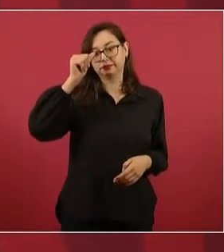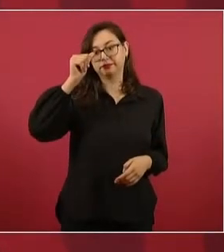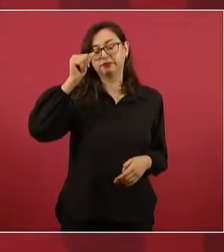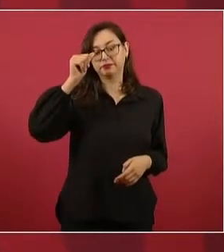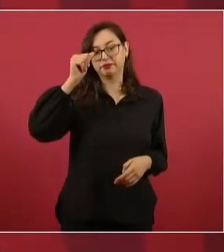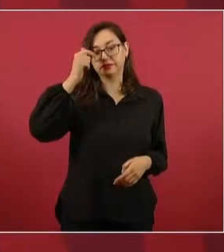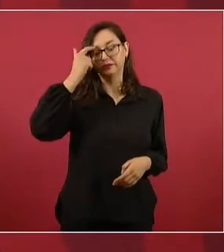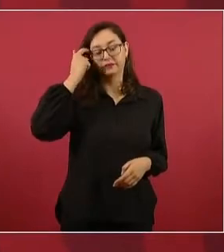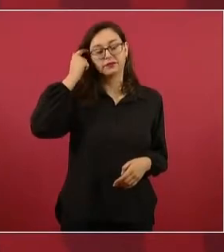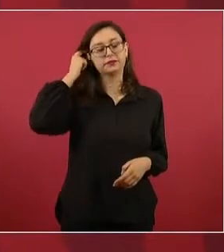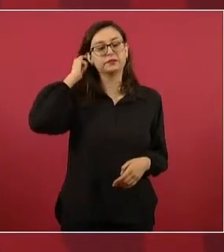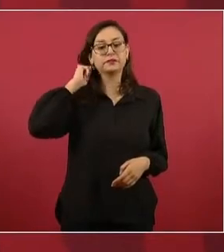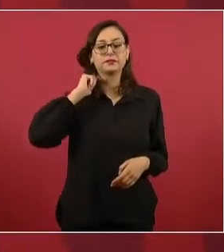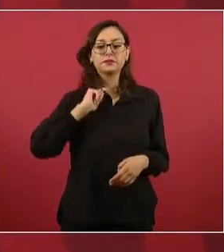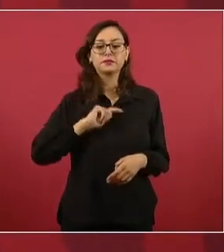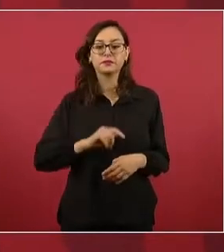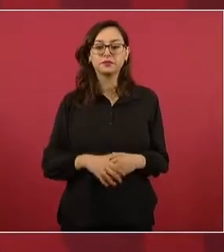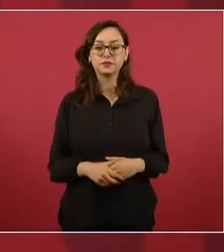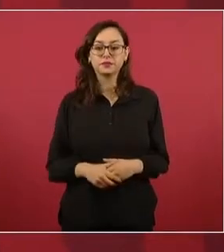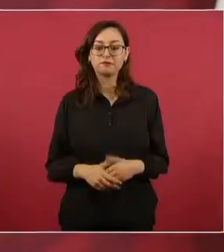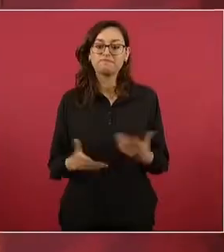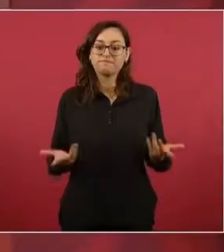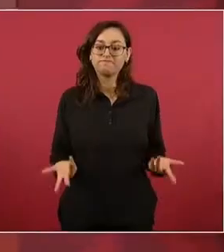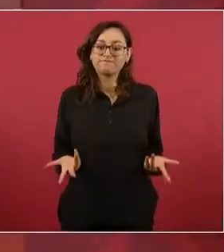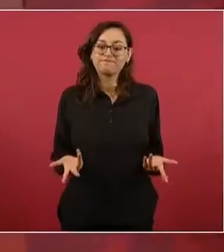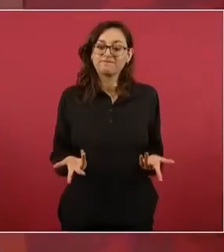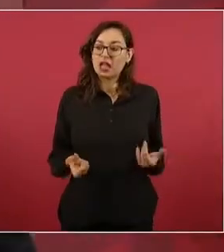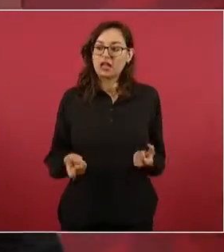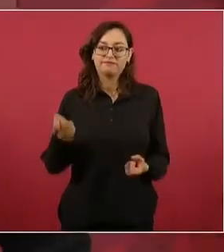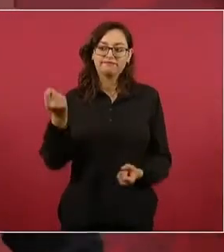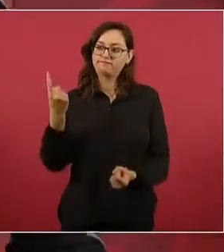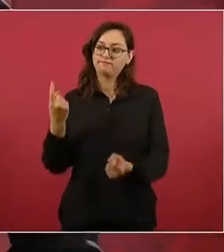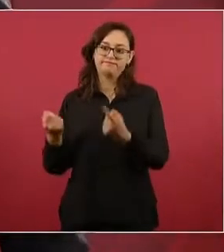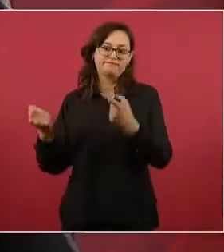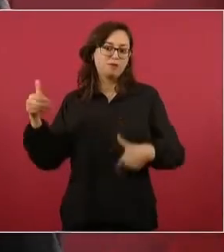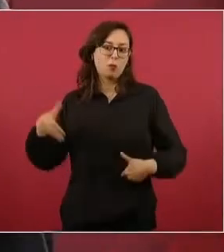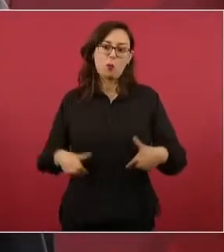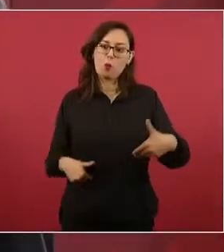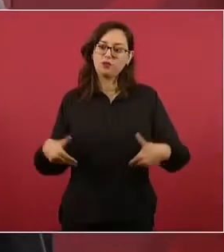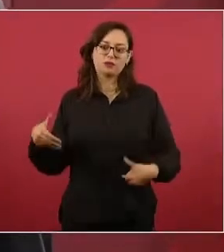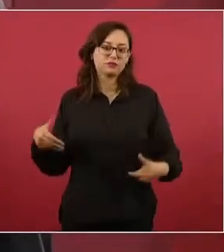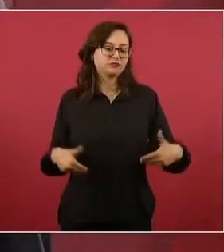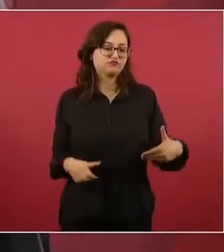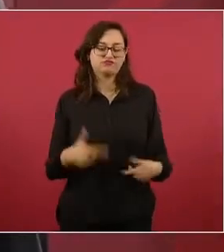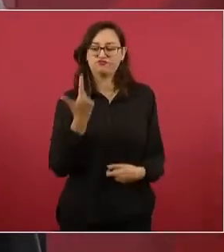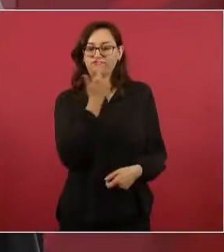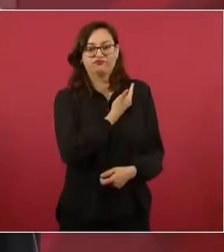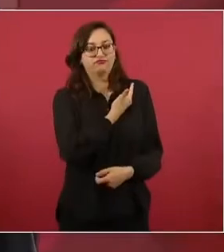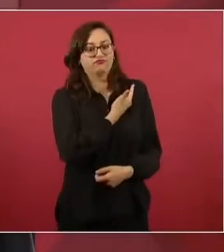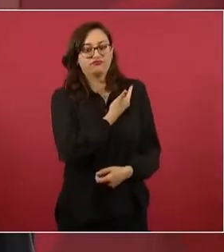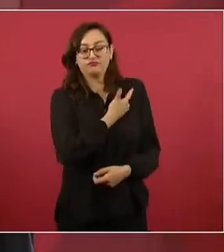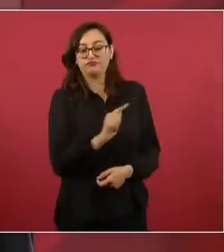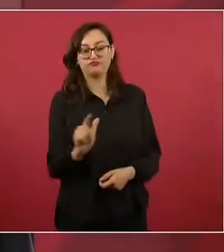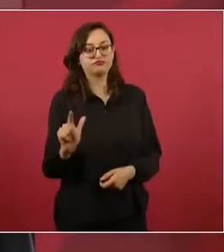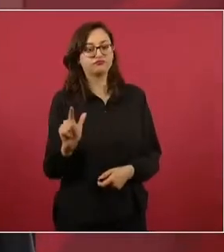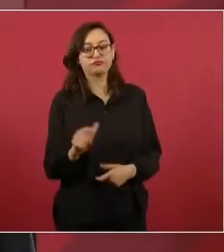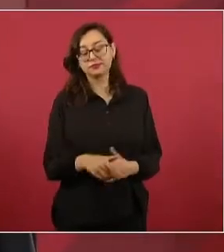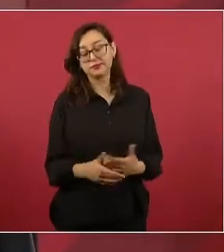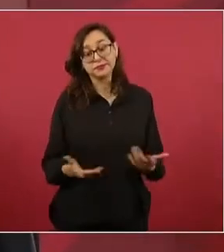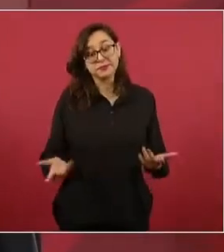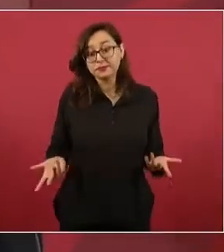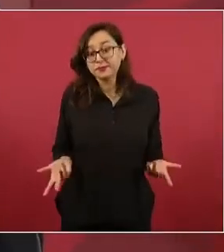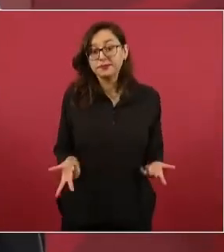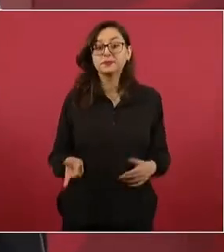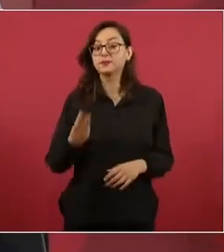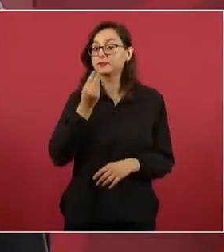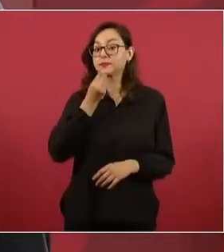Desde luego, no todos quedaron satisfechos, pero se aprobó